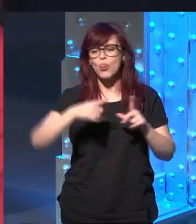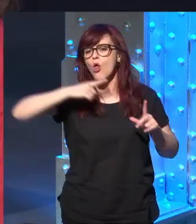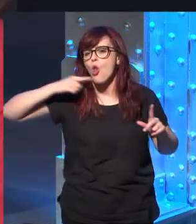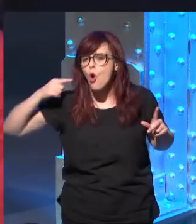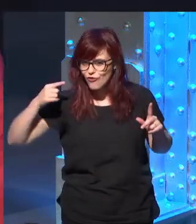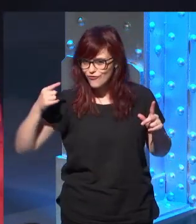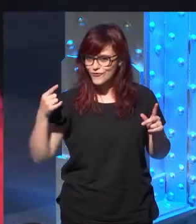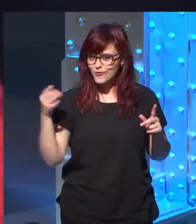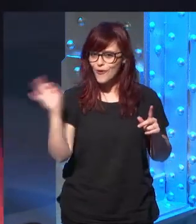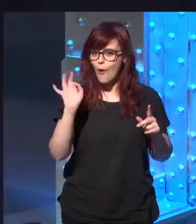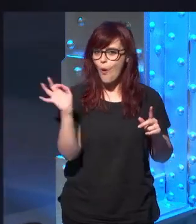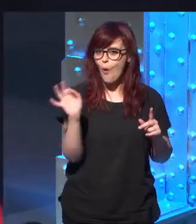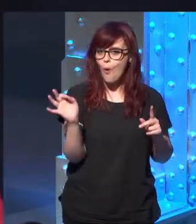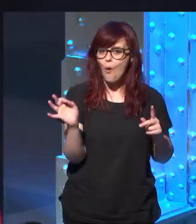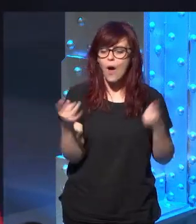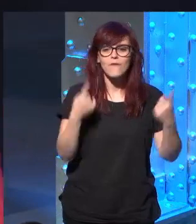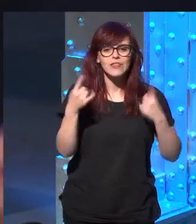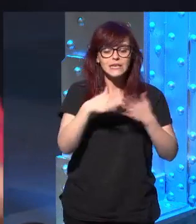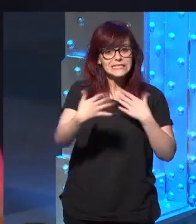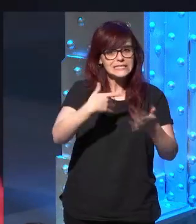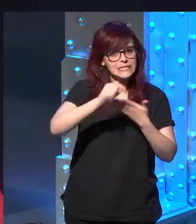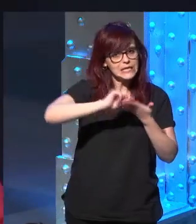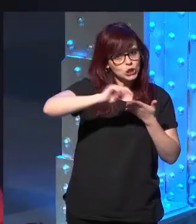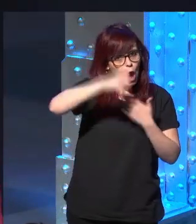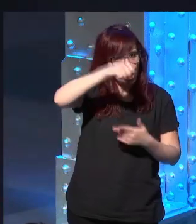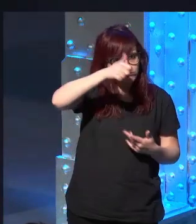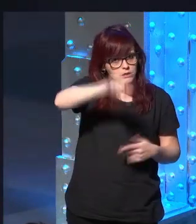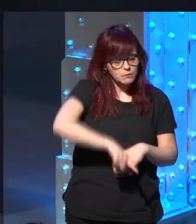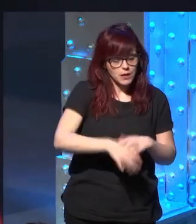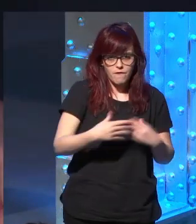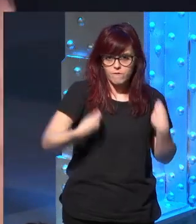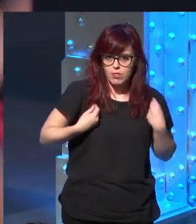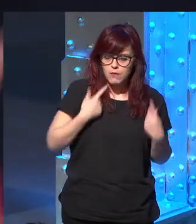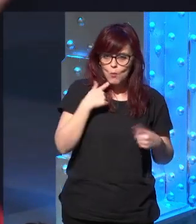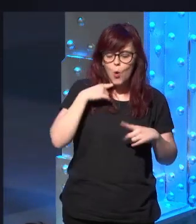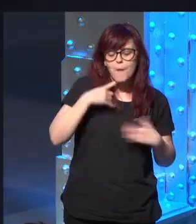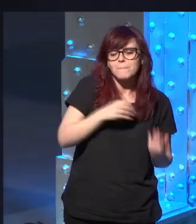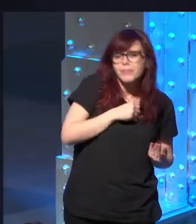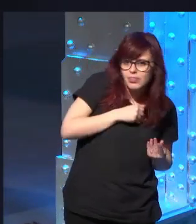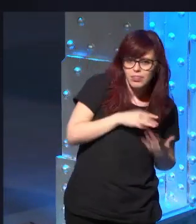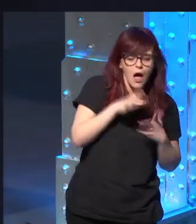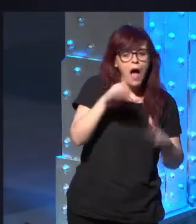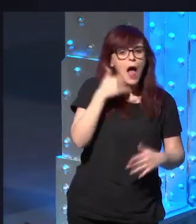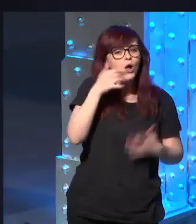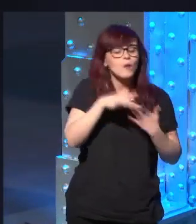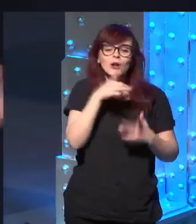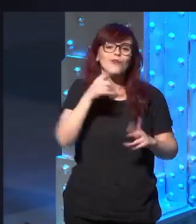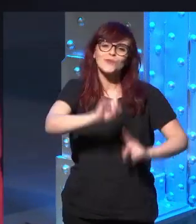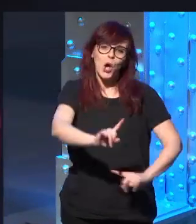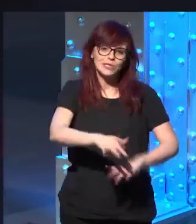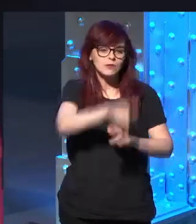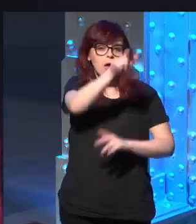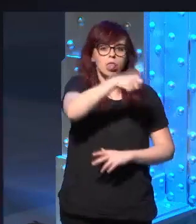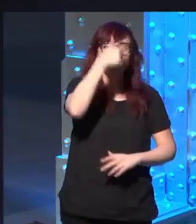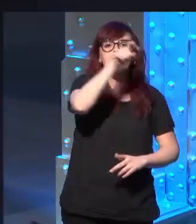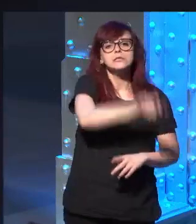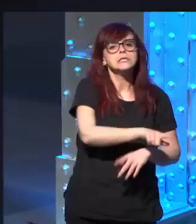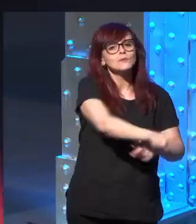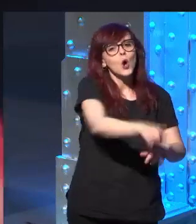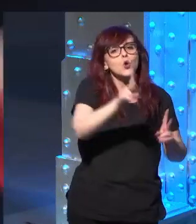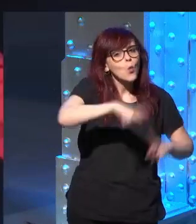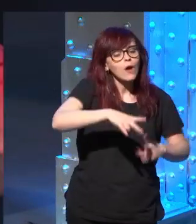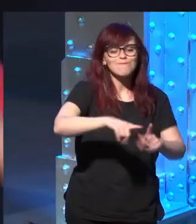dolores, o cuando suele haber escritores también que han vivido episodios trágicos, pero no se pone, no empieza así, no empieza por